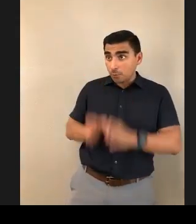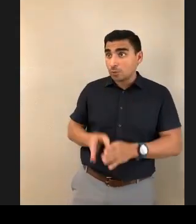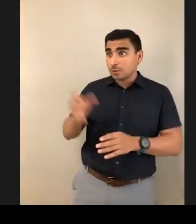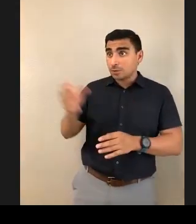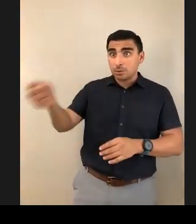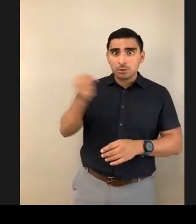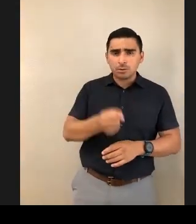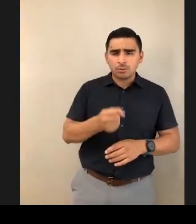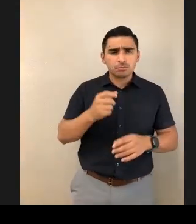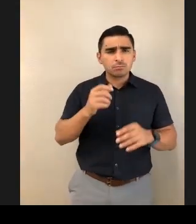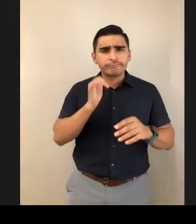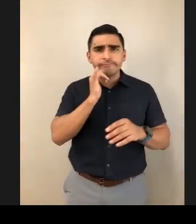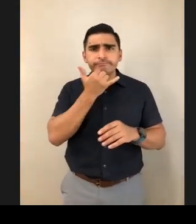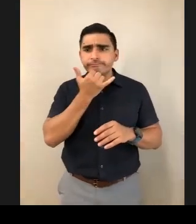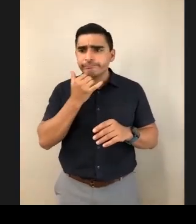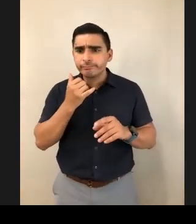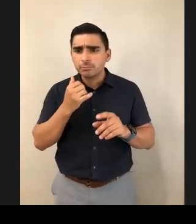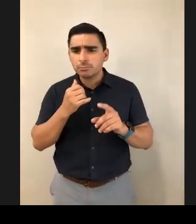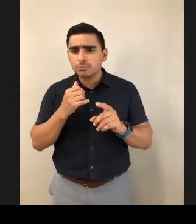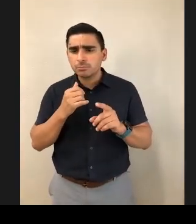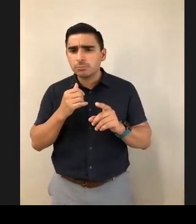crecer.